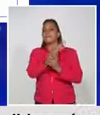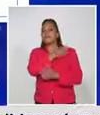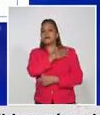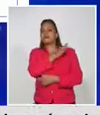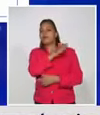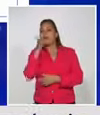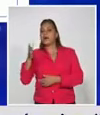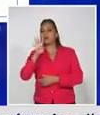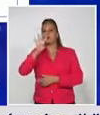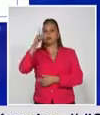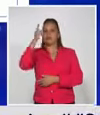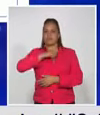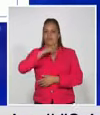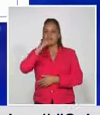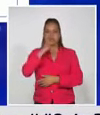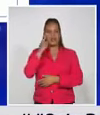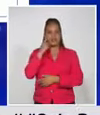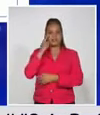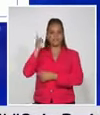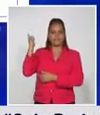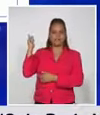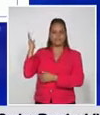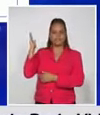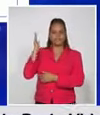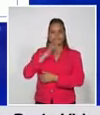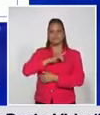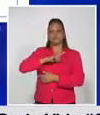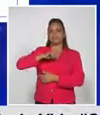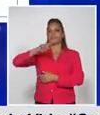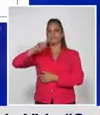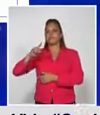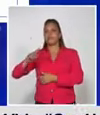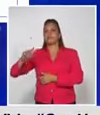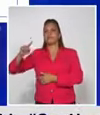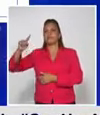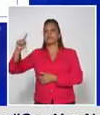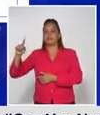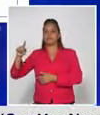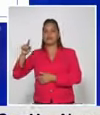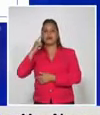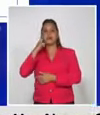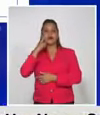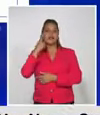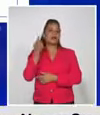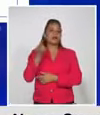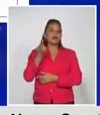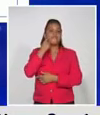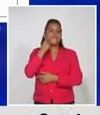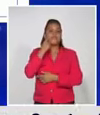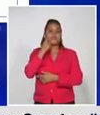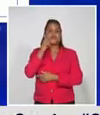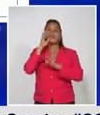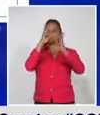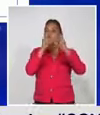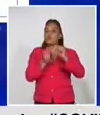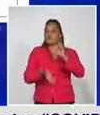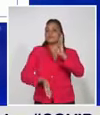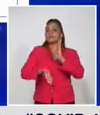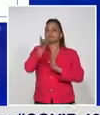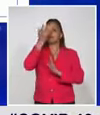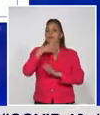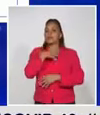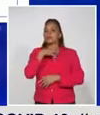abril, donde solo para significar el número elevado de casos que hemos